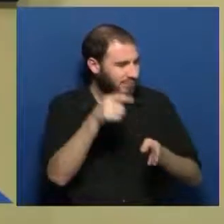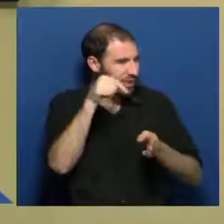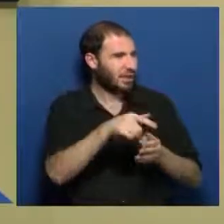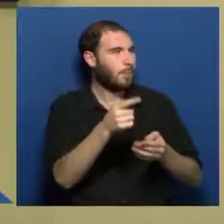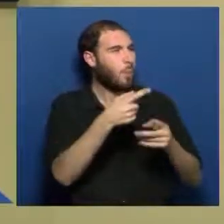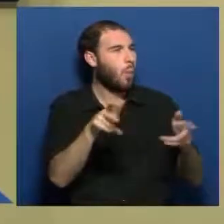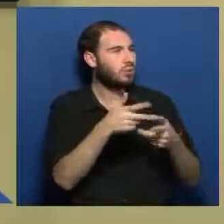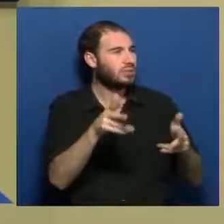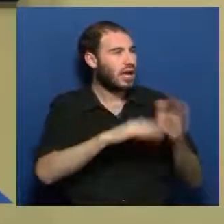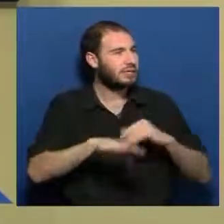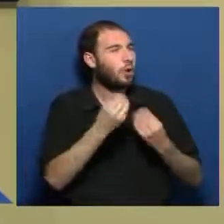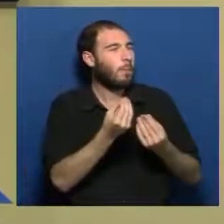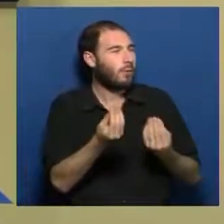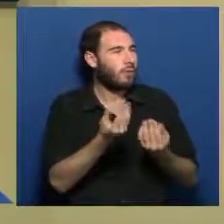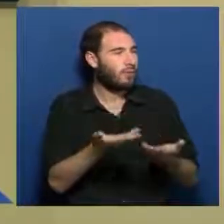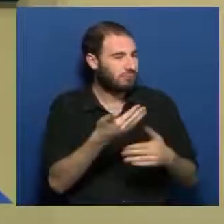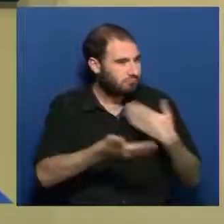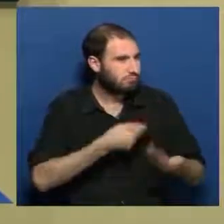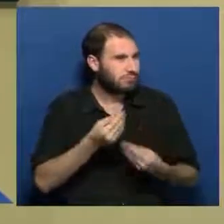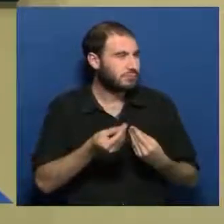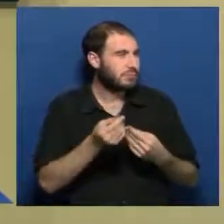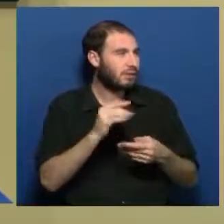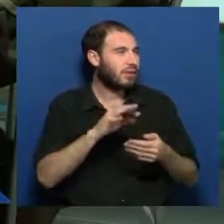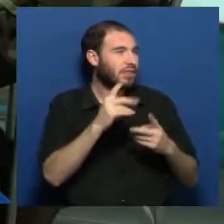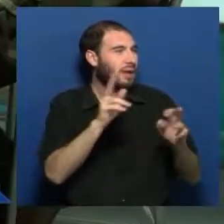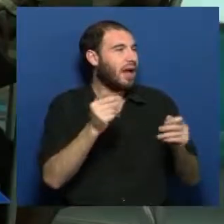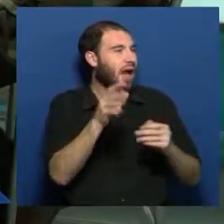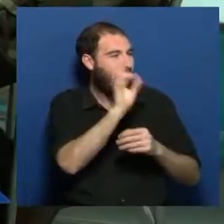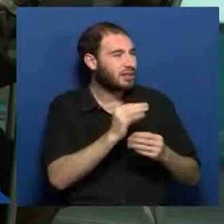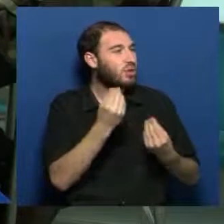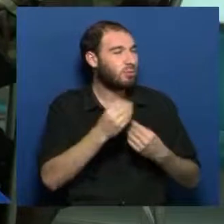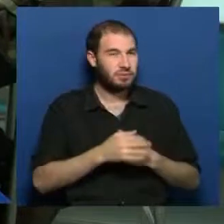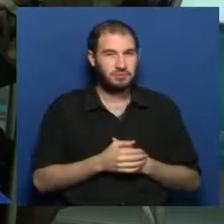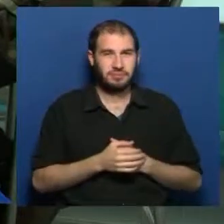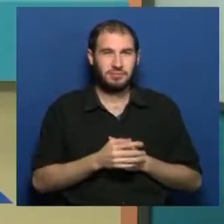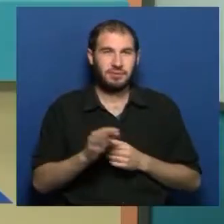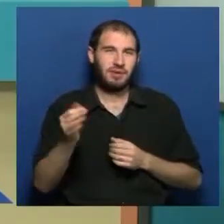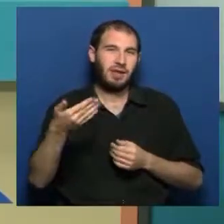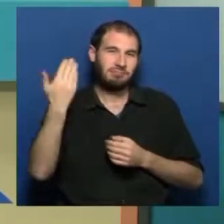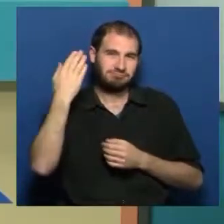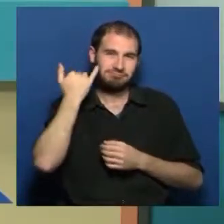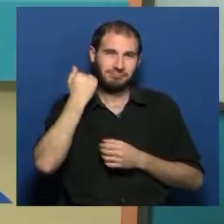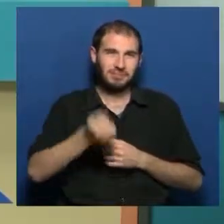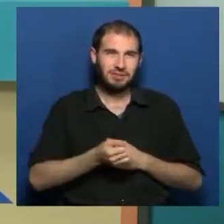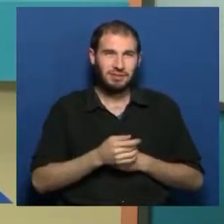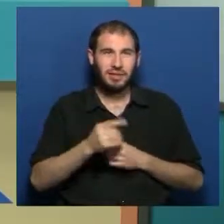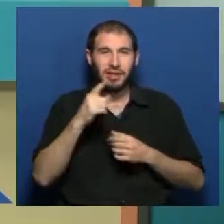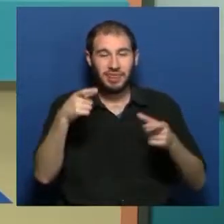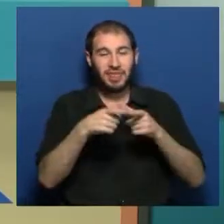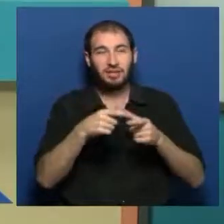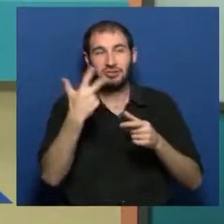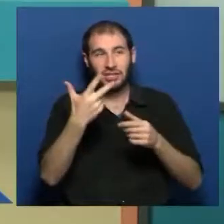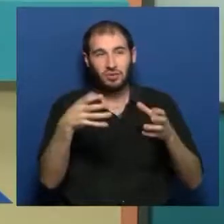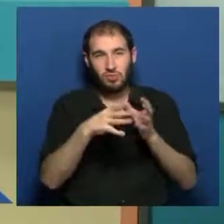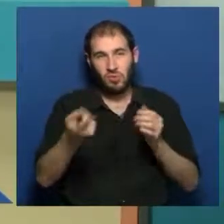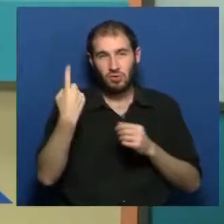dedicar a la música? ¿Cómo viene esta vida artística de ustedes, chicos? No, viene desde hace rato. Sacamos 3 discos con la banda